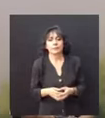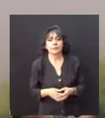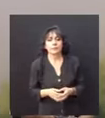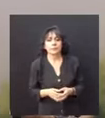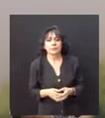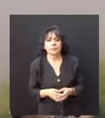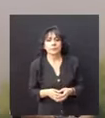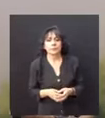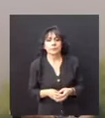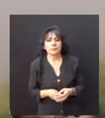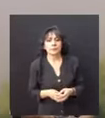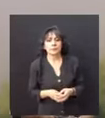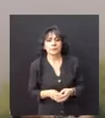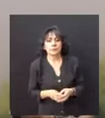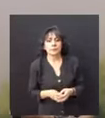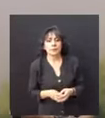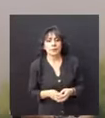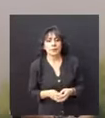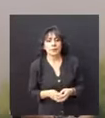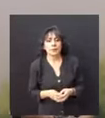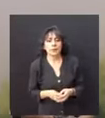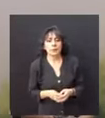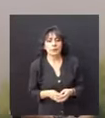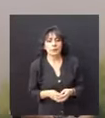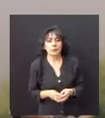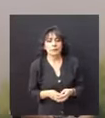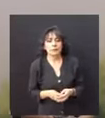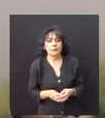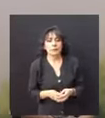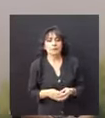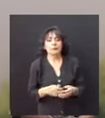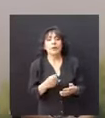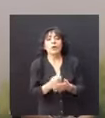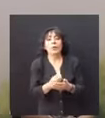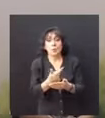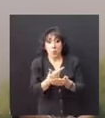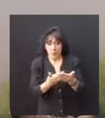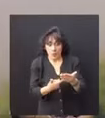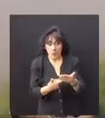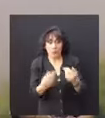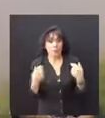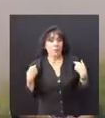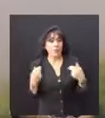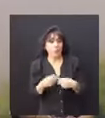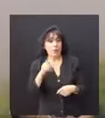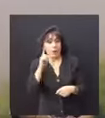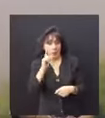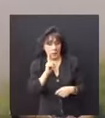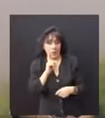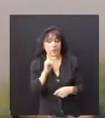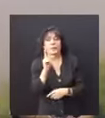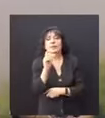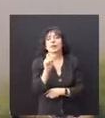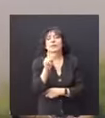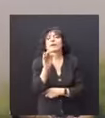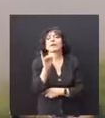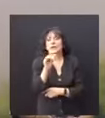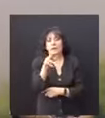Y no sé cómo la ves, Abigail, pero hay que hacer un programa con Delfina de regularización, de escrituración.